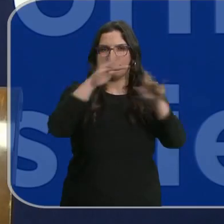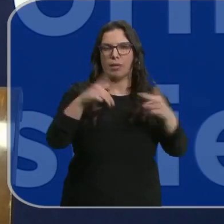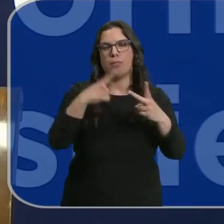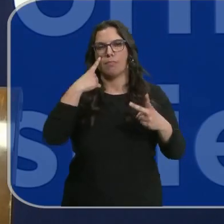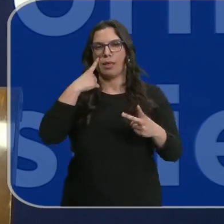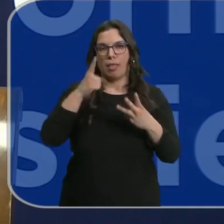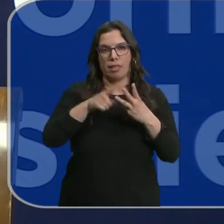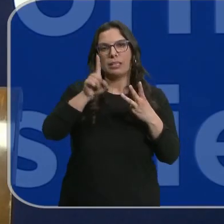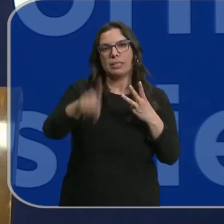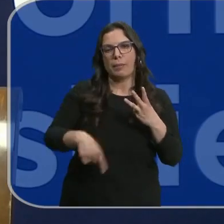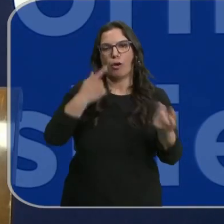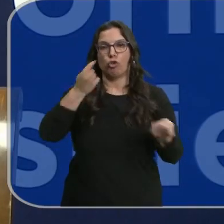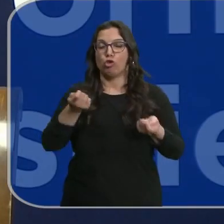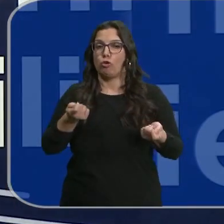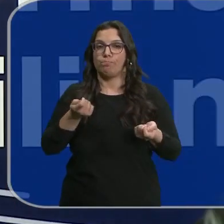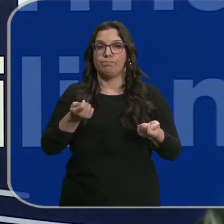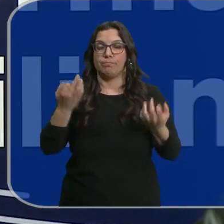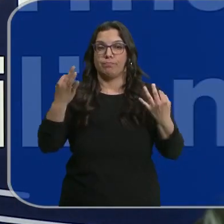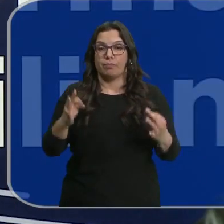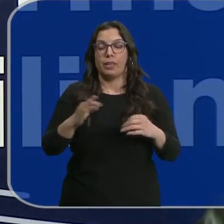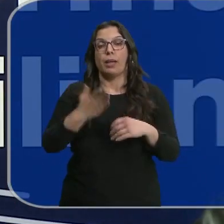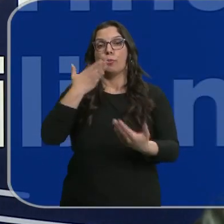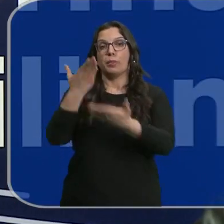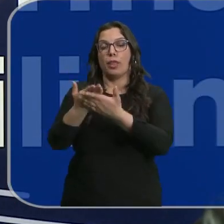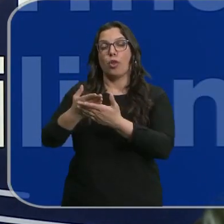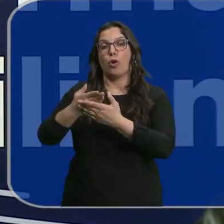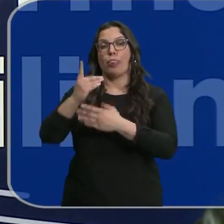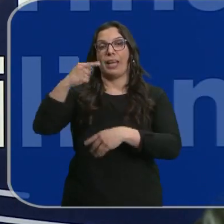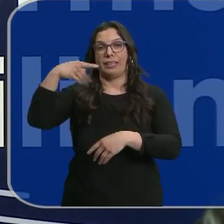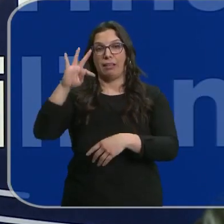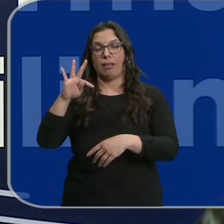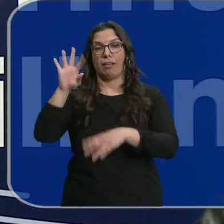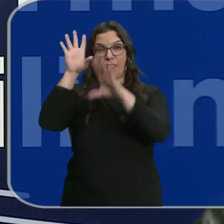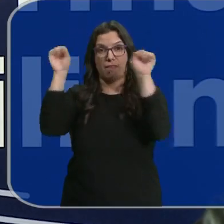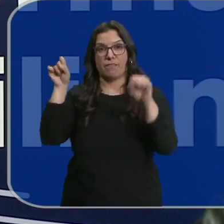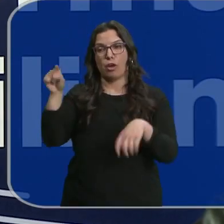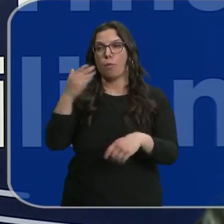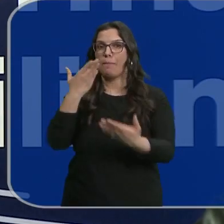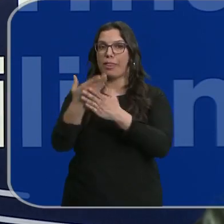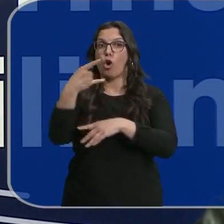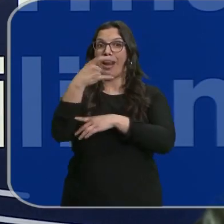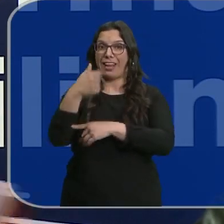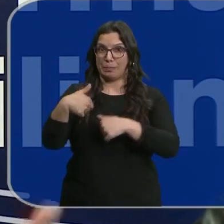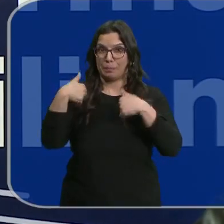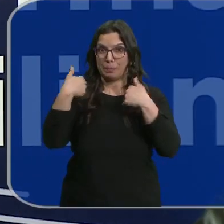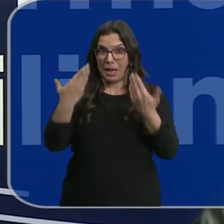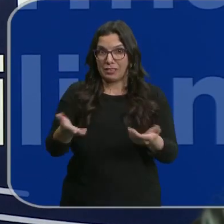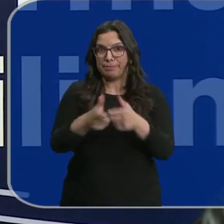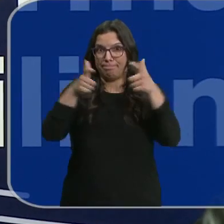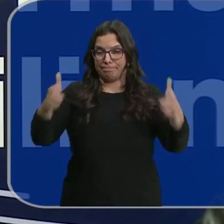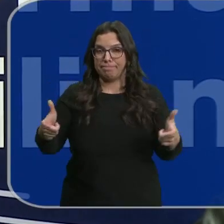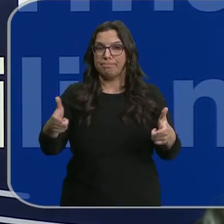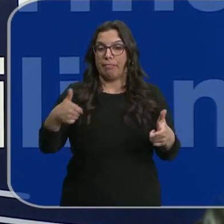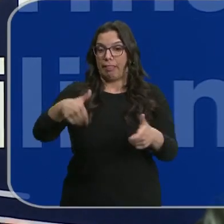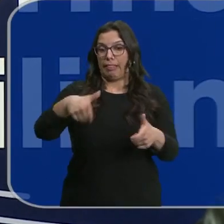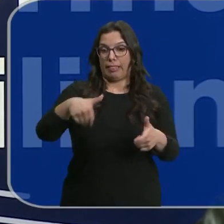vigilancia y en el control. Hemos pedido a la Dirección General de Tráfico más radares todavía, que nos van a llegar